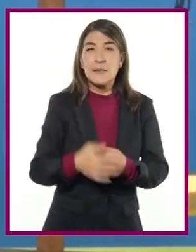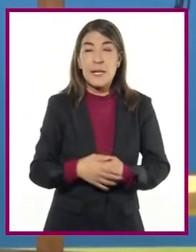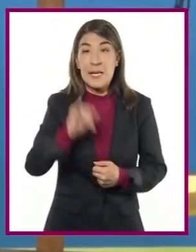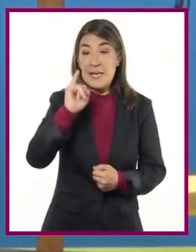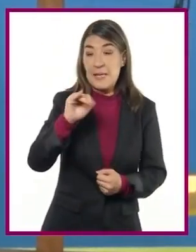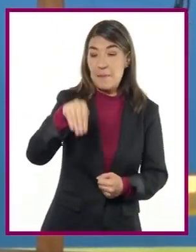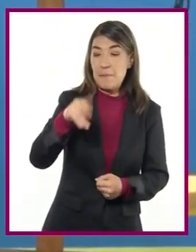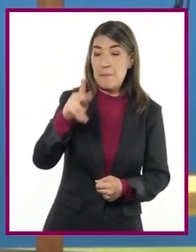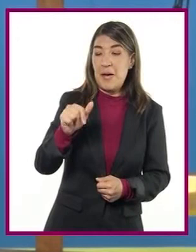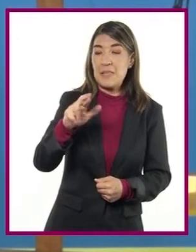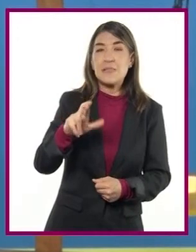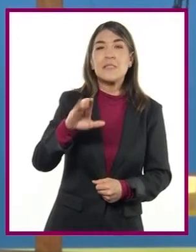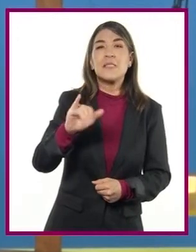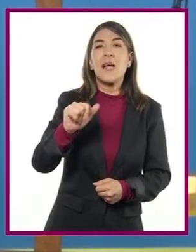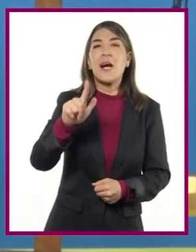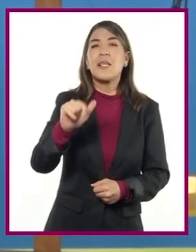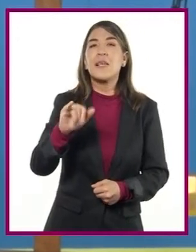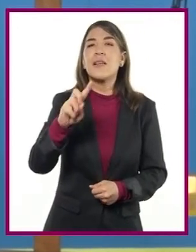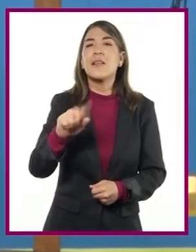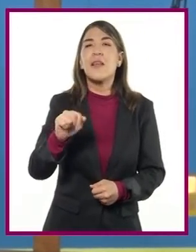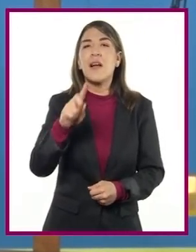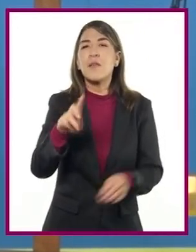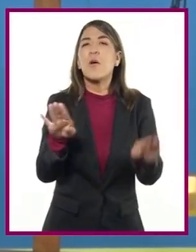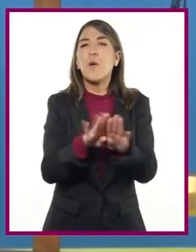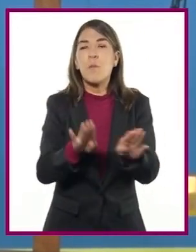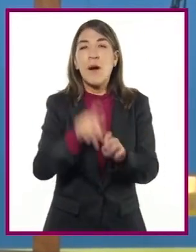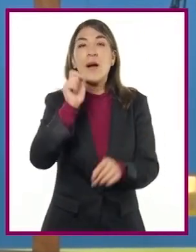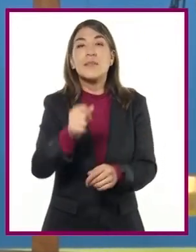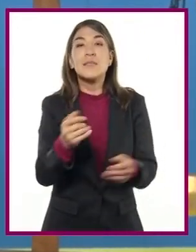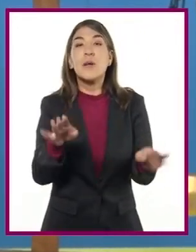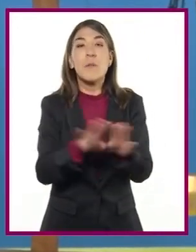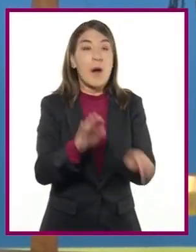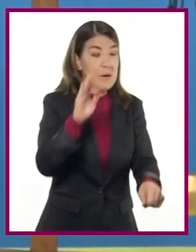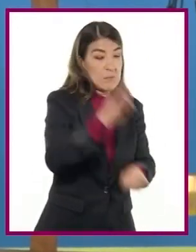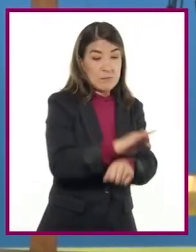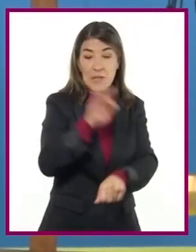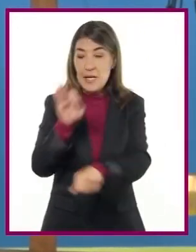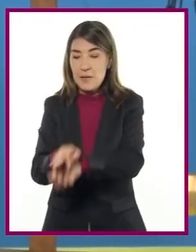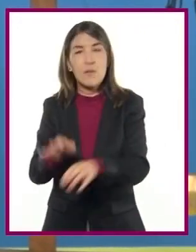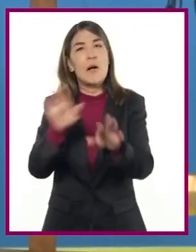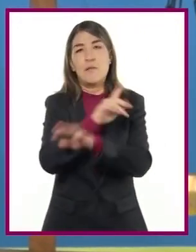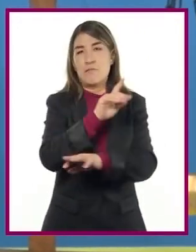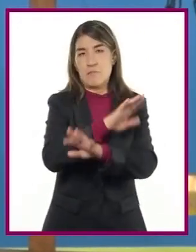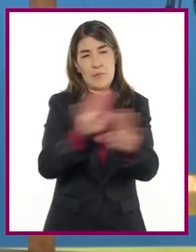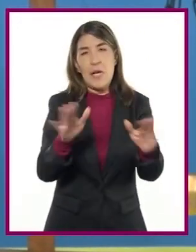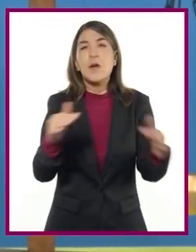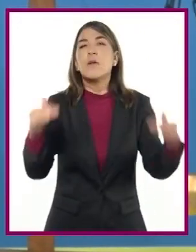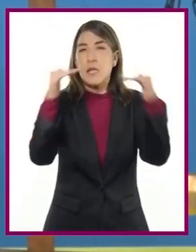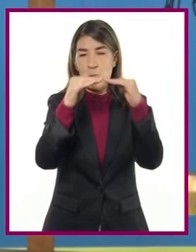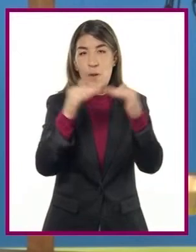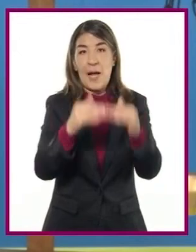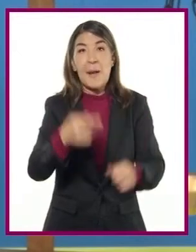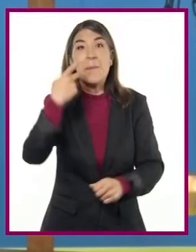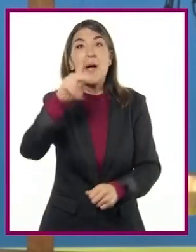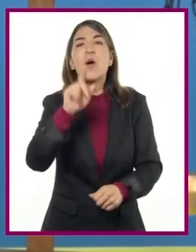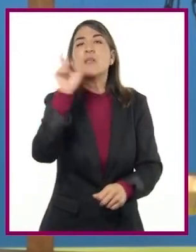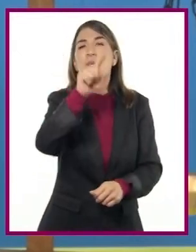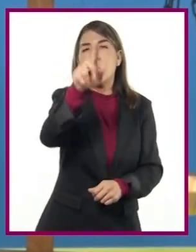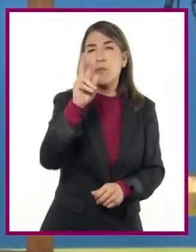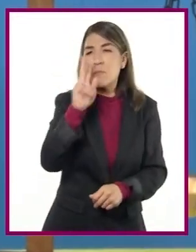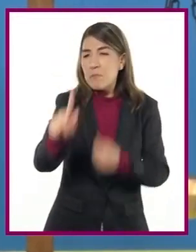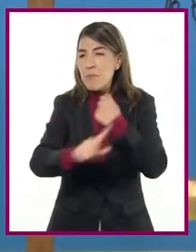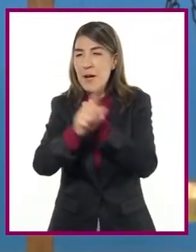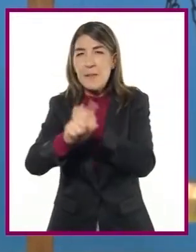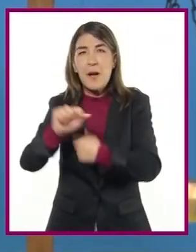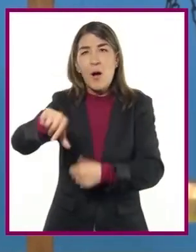principio de imparcialidad no implica una actuación neutral cuando se trate de observar injusticias, y que es precisamente ahí